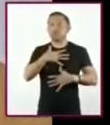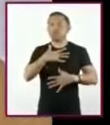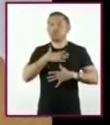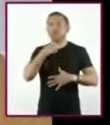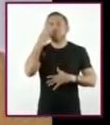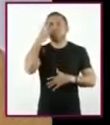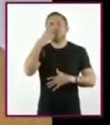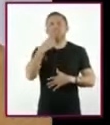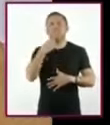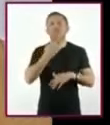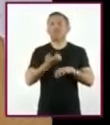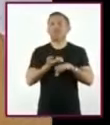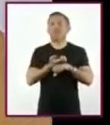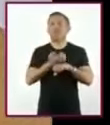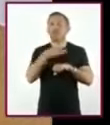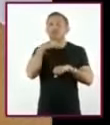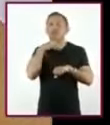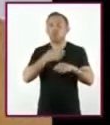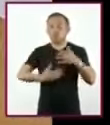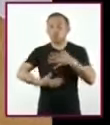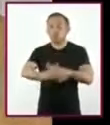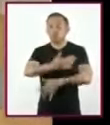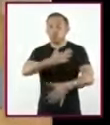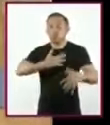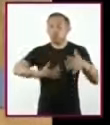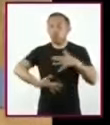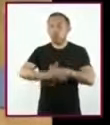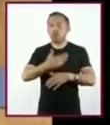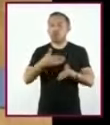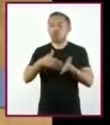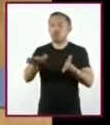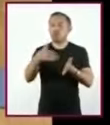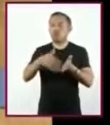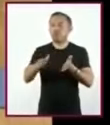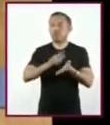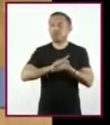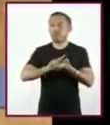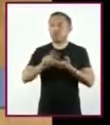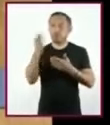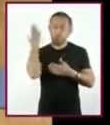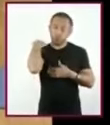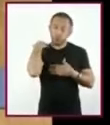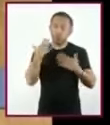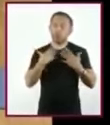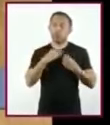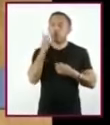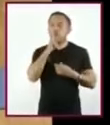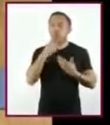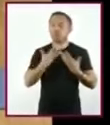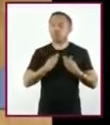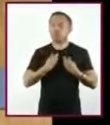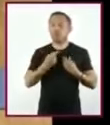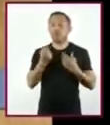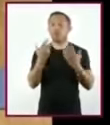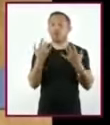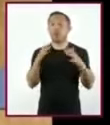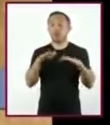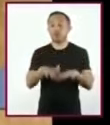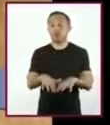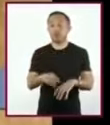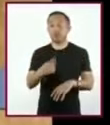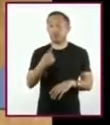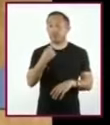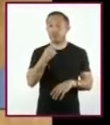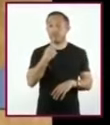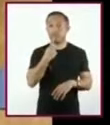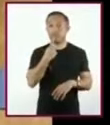de la sangre y de expansión de la capacidad pulmonar. Tus manos descansan sobre rodillas, lleva la lengua, la punta